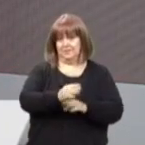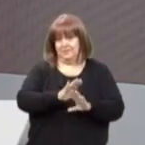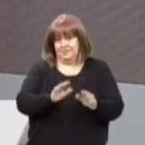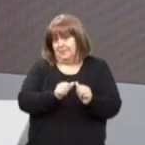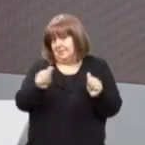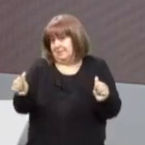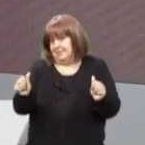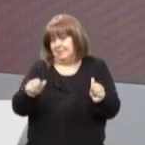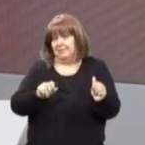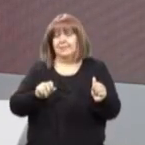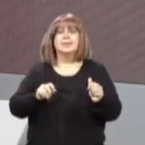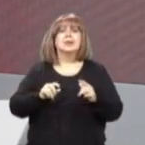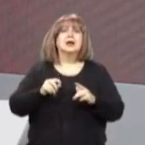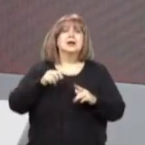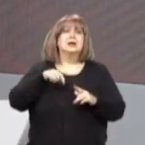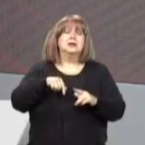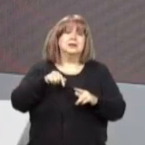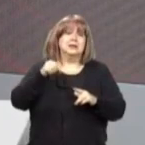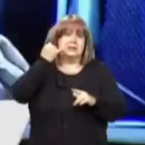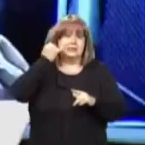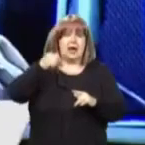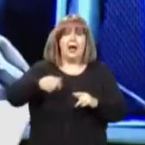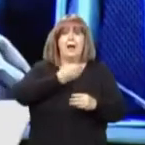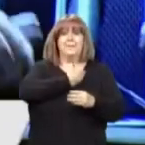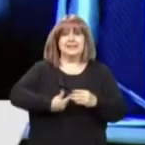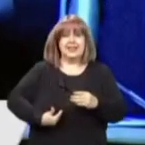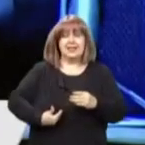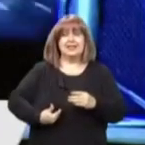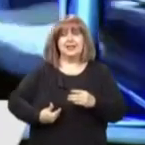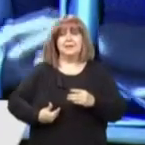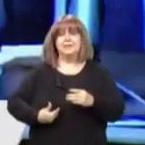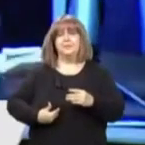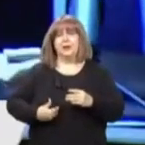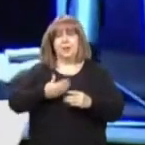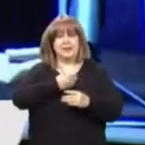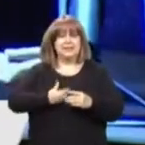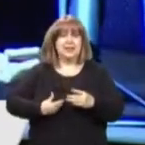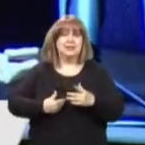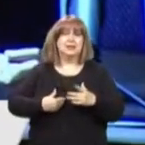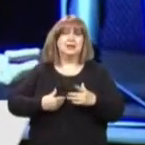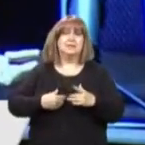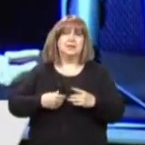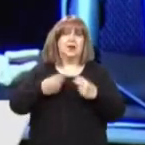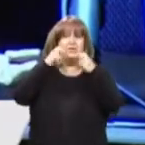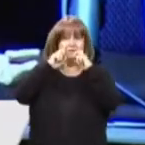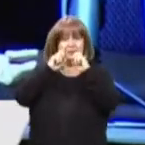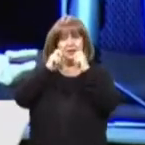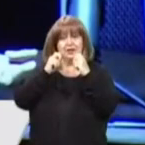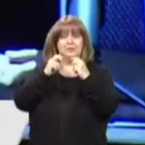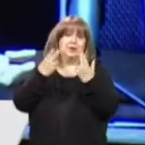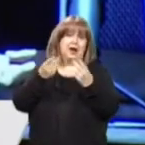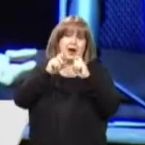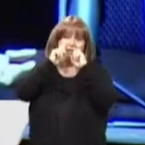el presidente ya por varias provincias. De hecho, Suárez dijo, está en campaña, por eso va a todas las provincias. Por eso mismo, claro. Uh-huh. Algo que negó el